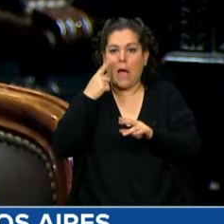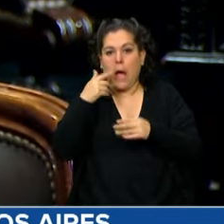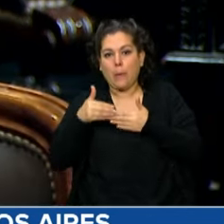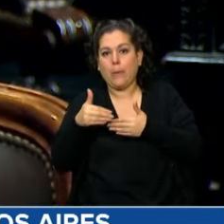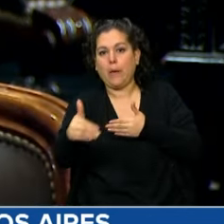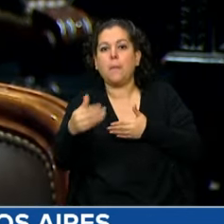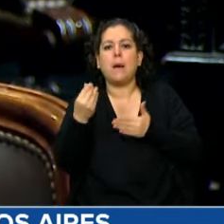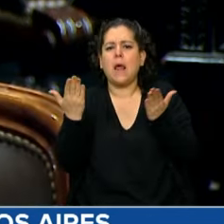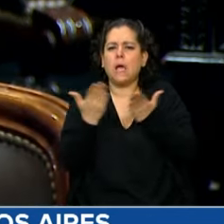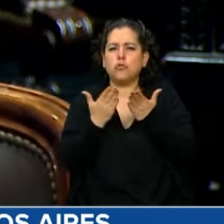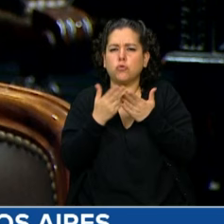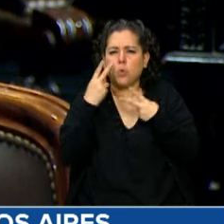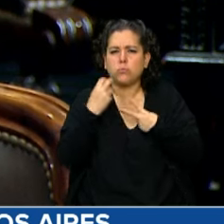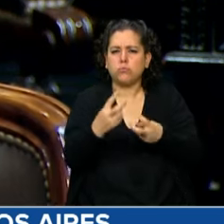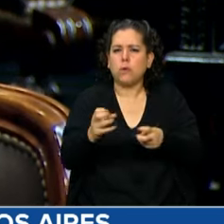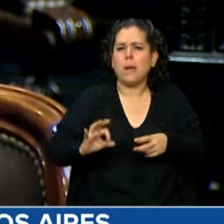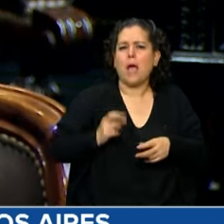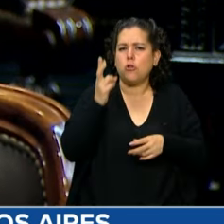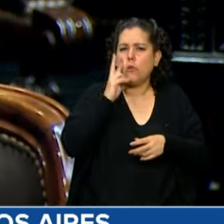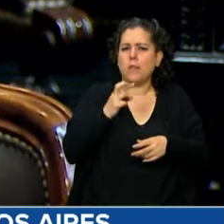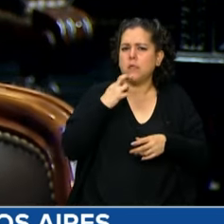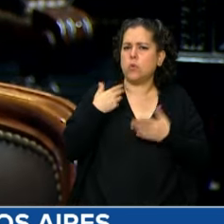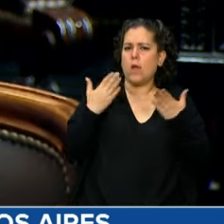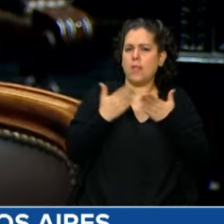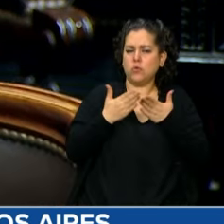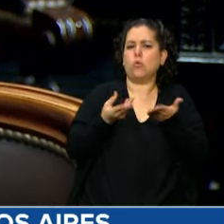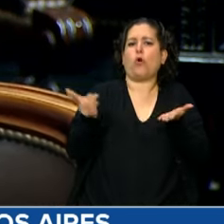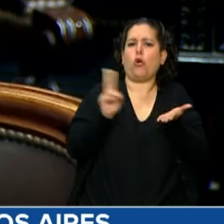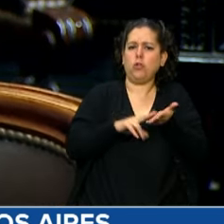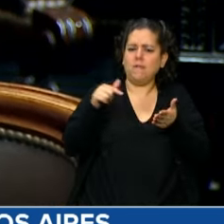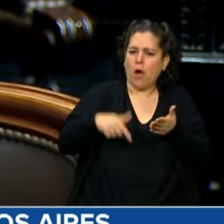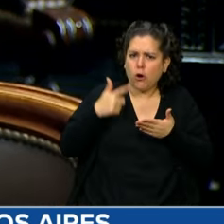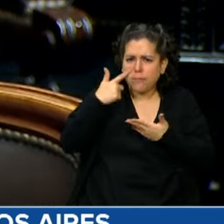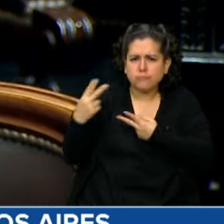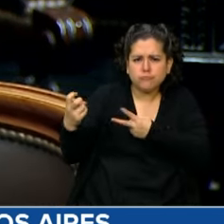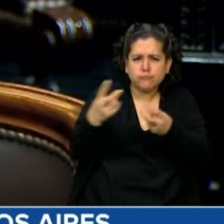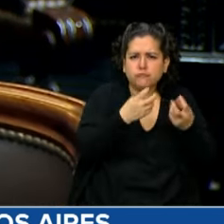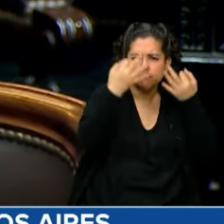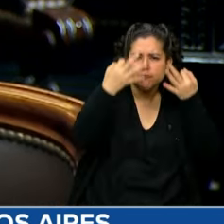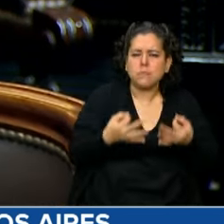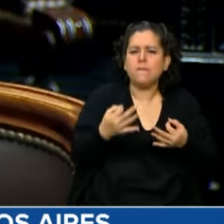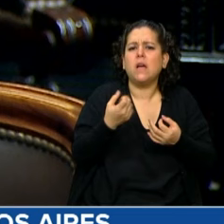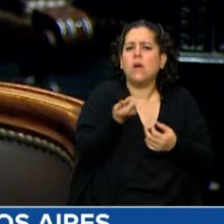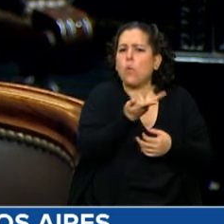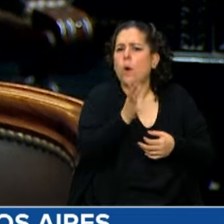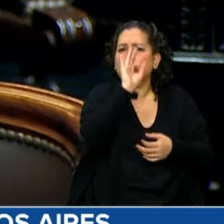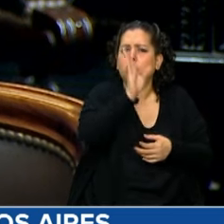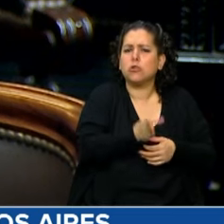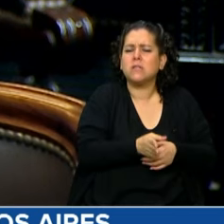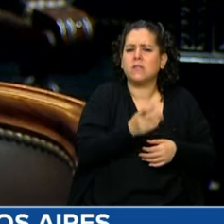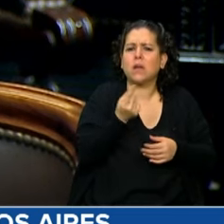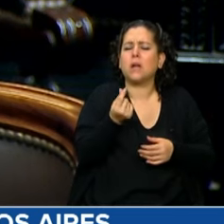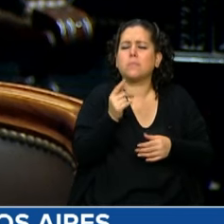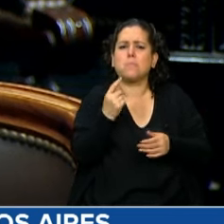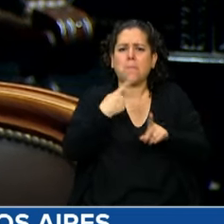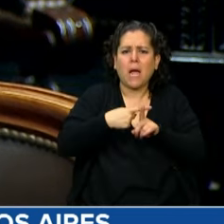estudio para que el estudio que se hizo en el año 2019 se repita y sepamos la tasa de asistencia efectiva en relación al valor